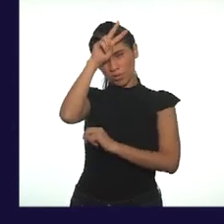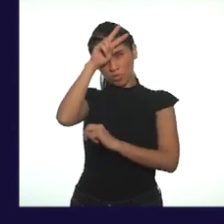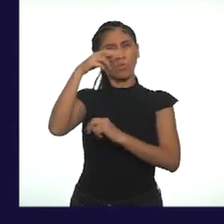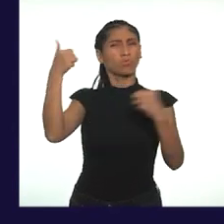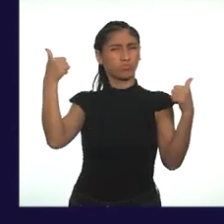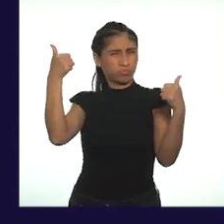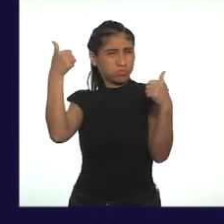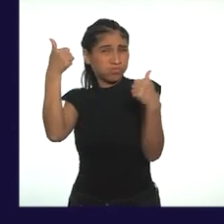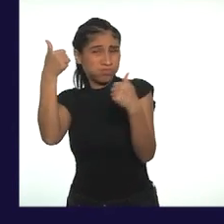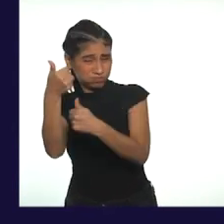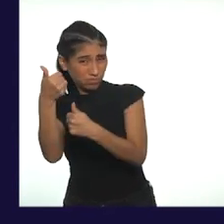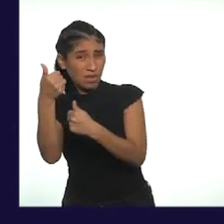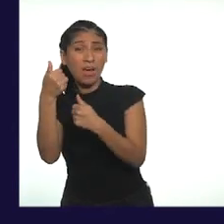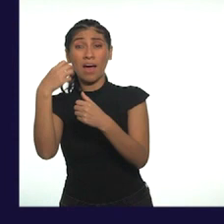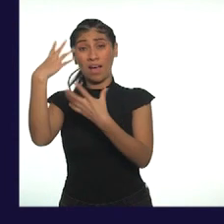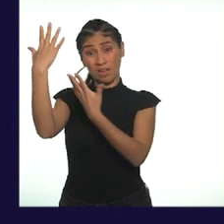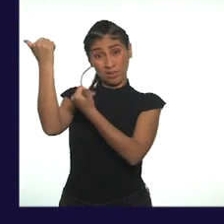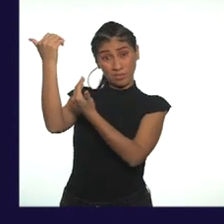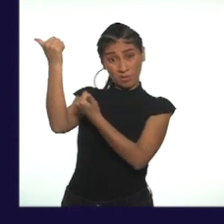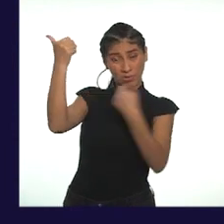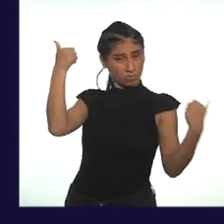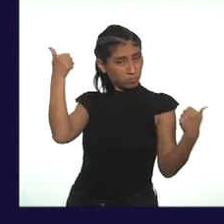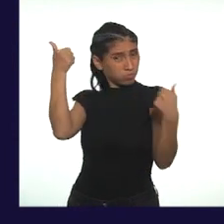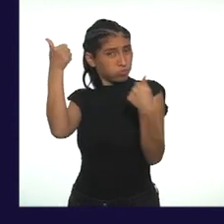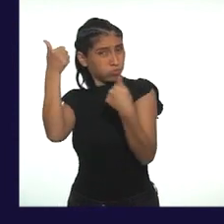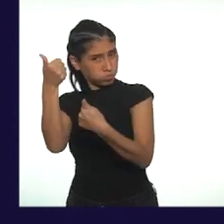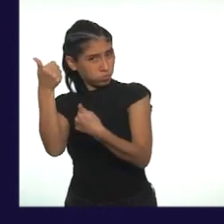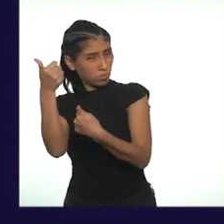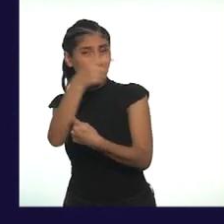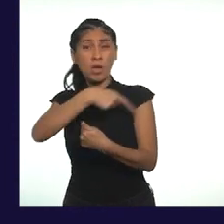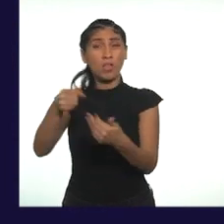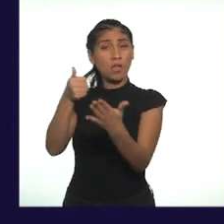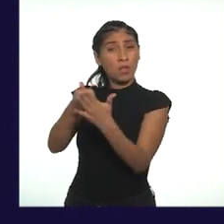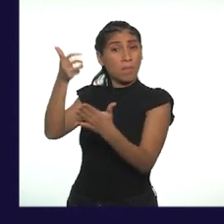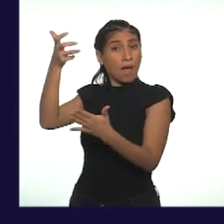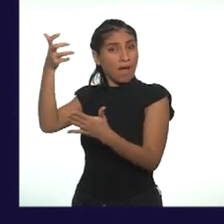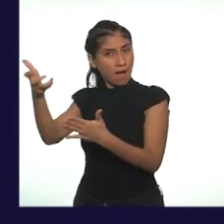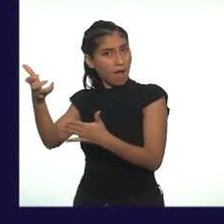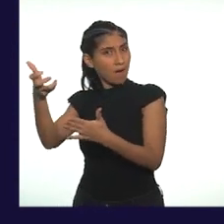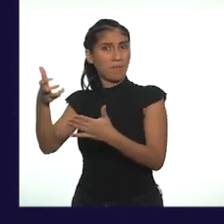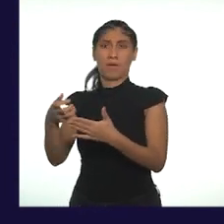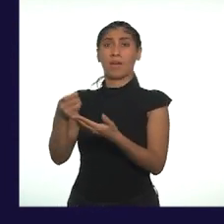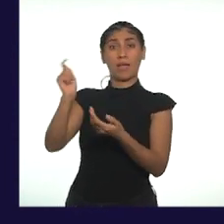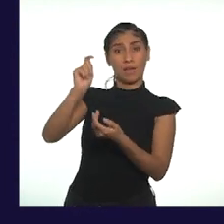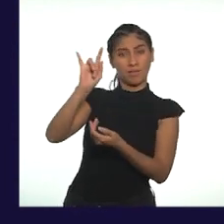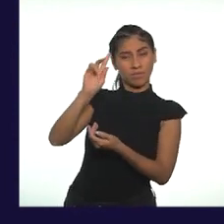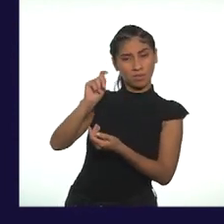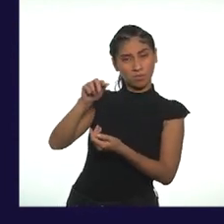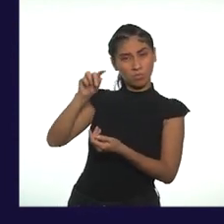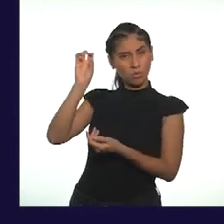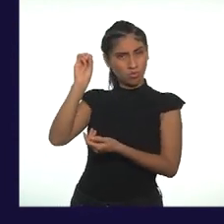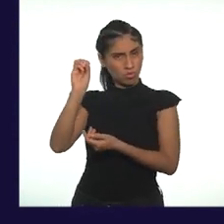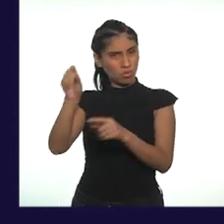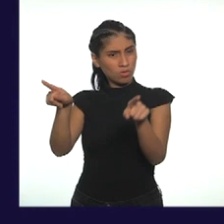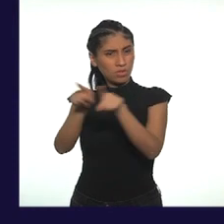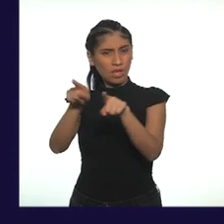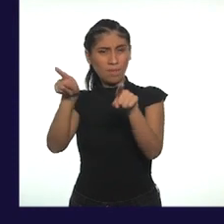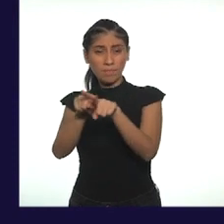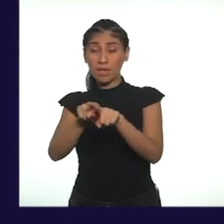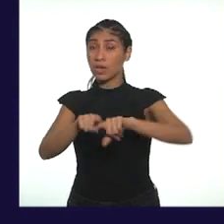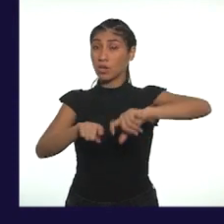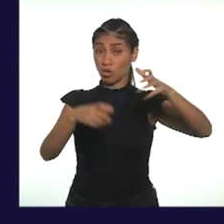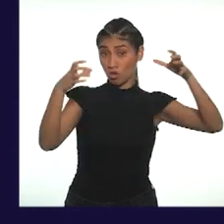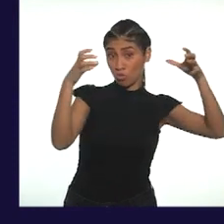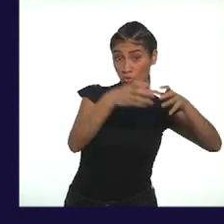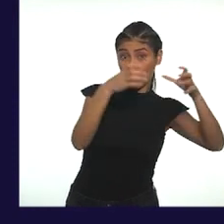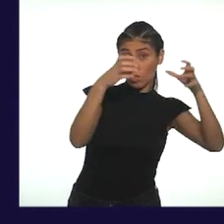España. En ese tiempo, la población originaria pagaba el tributo al rey de España. La población traída de África y